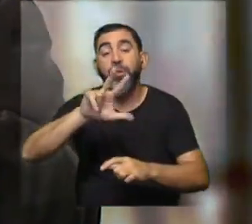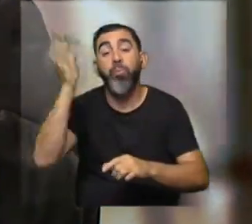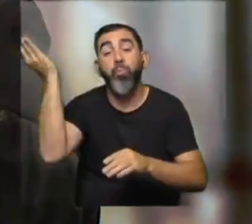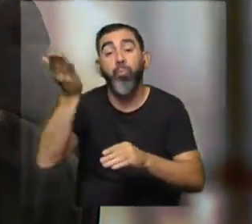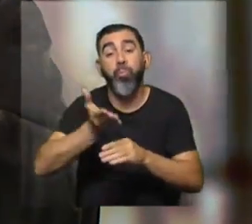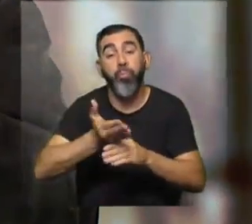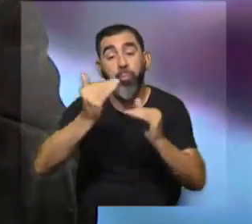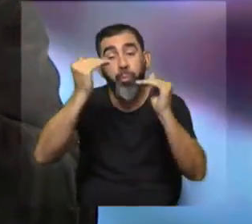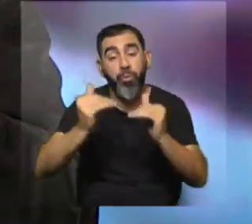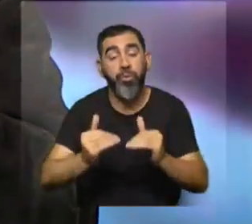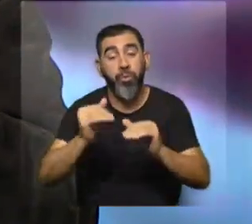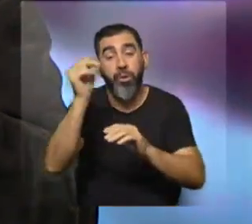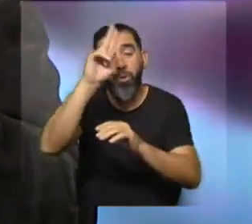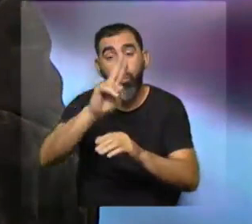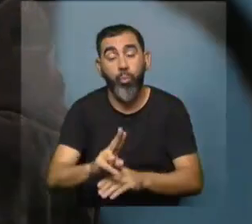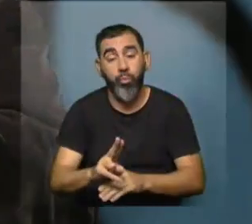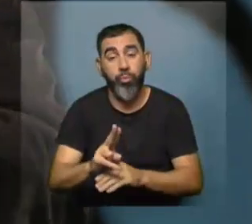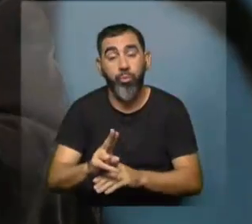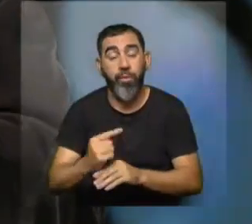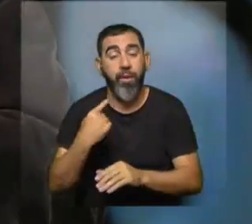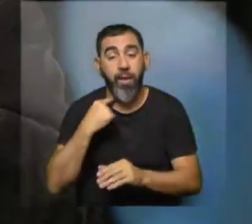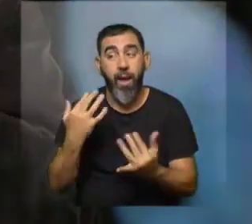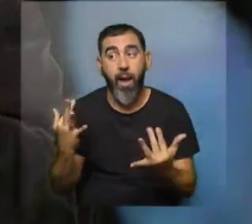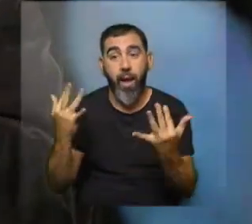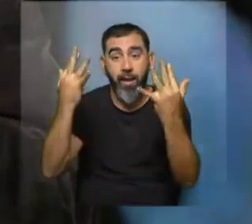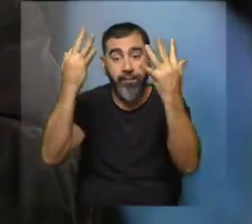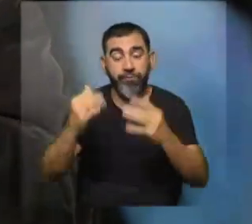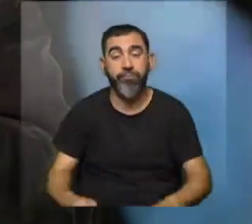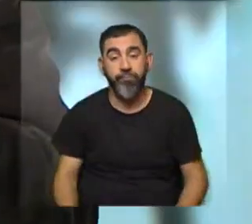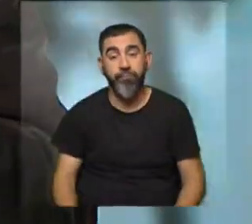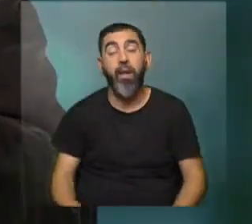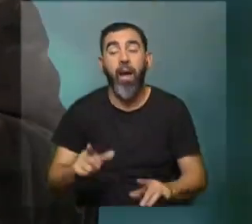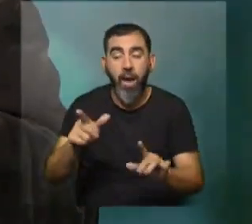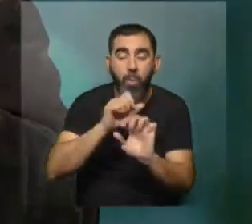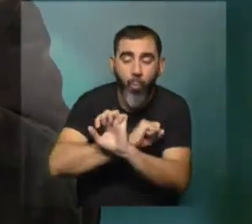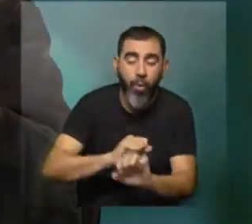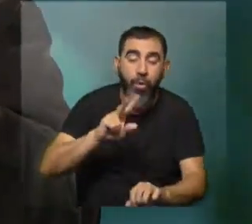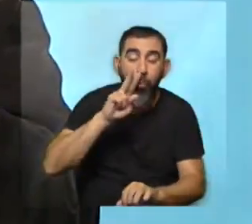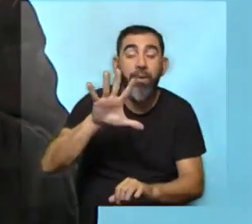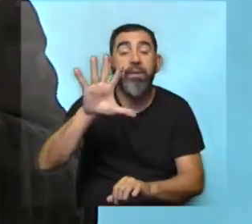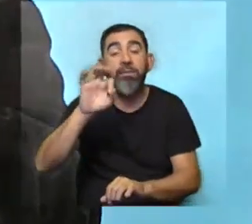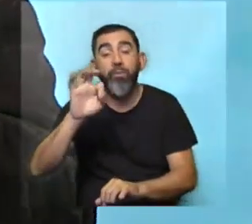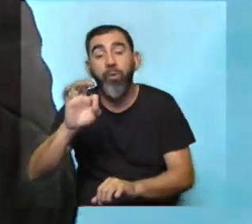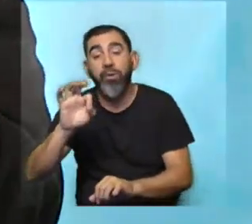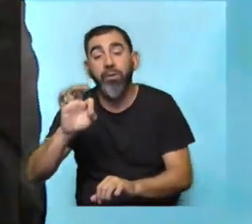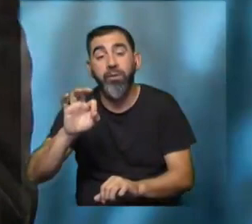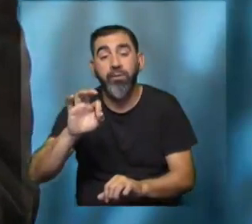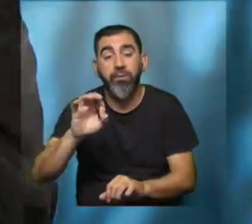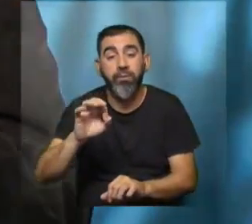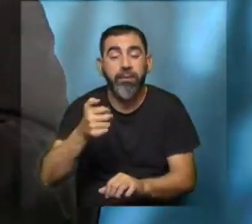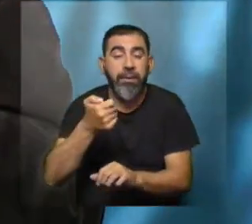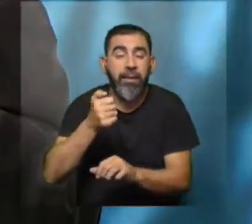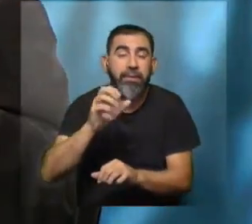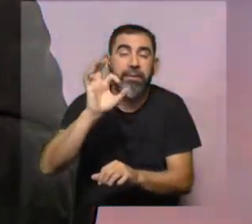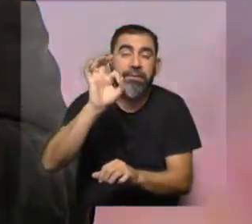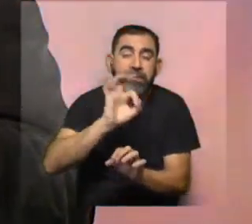43% del uso de emisiones de combustible fósil para poder llegar al 2050 esencialmente con